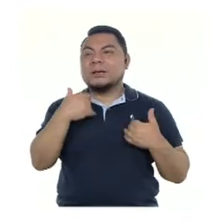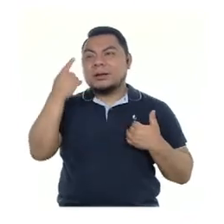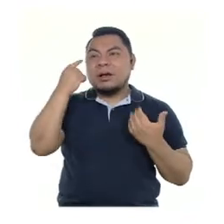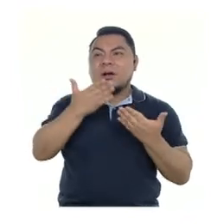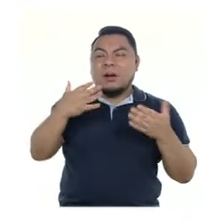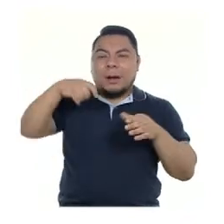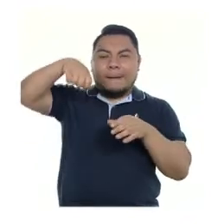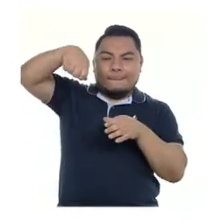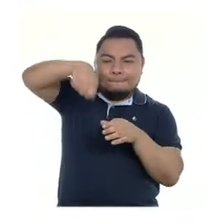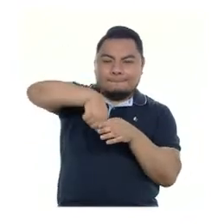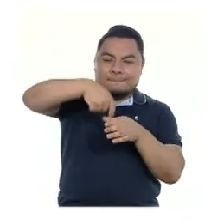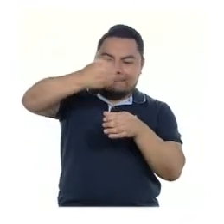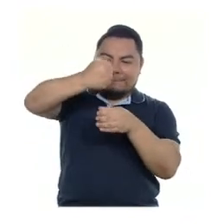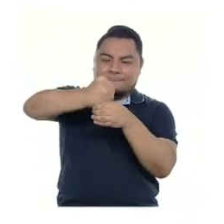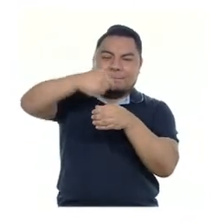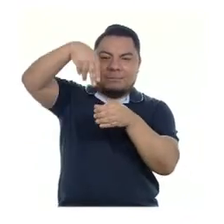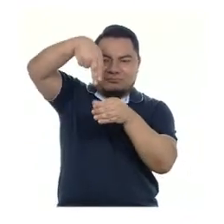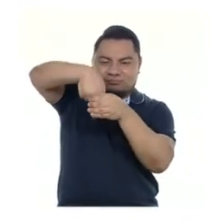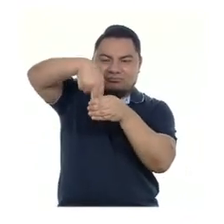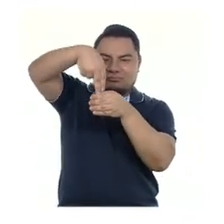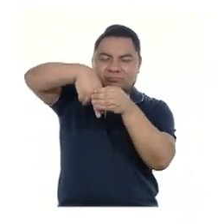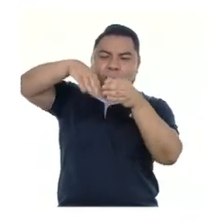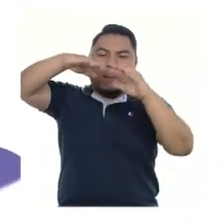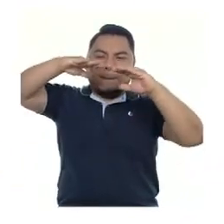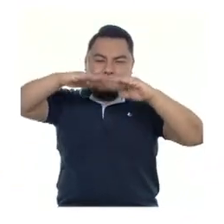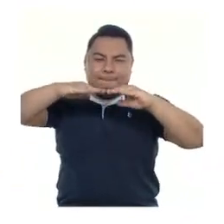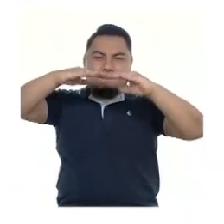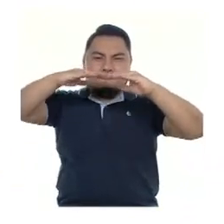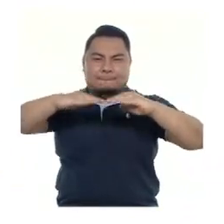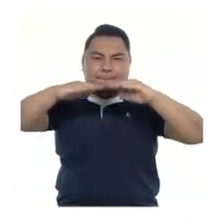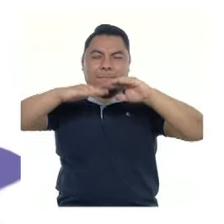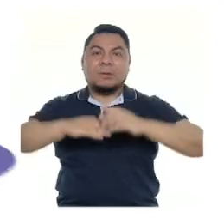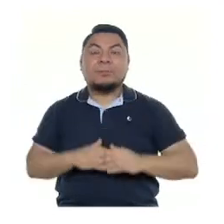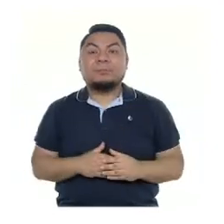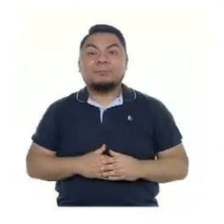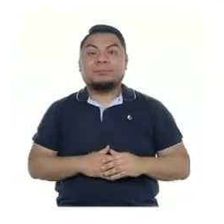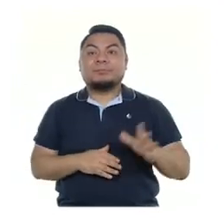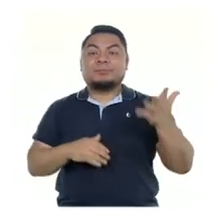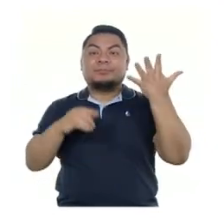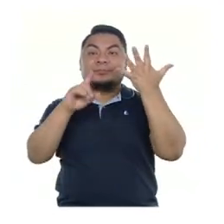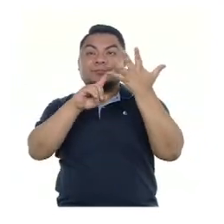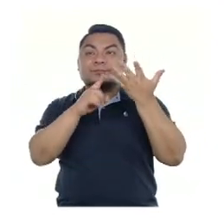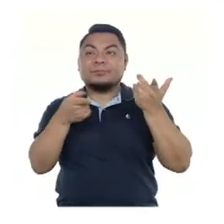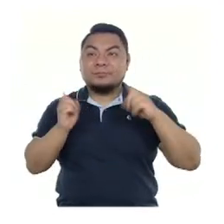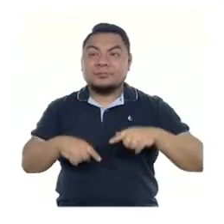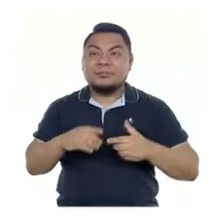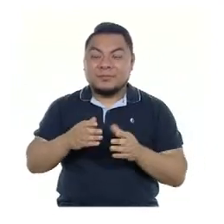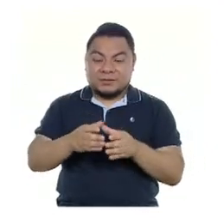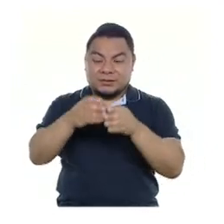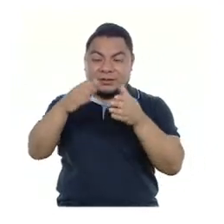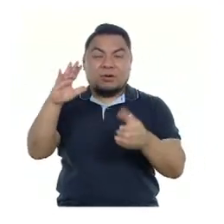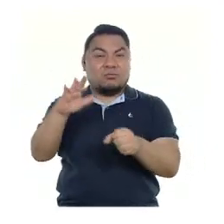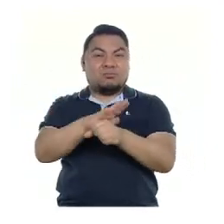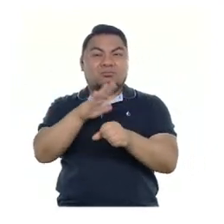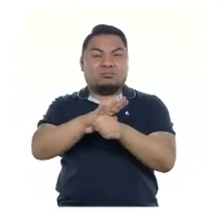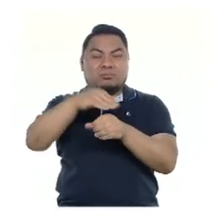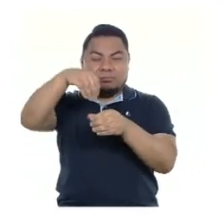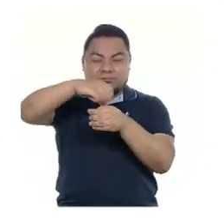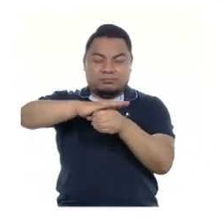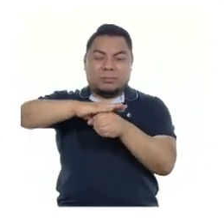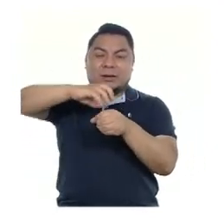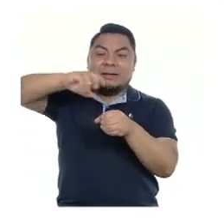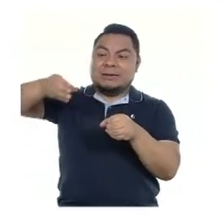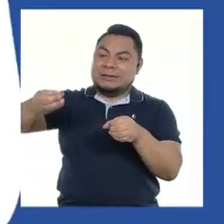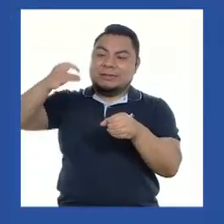para empujar y apretar el contenido, así se compacta. Quinto, cuando la botella esté llena, la